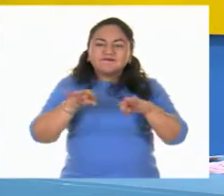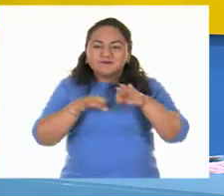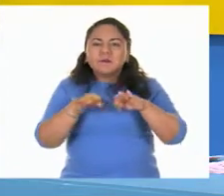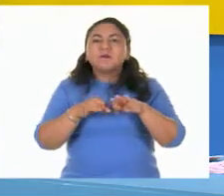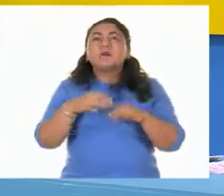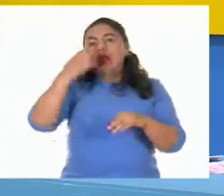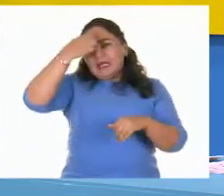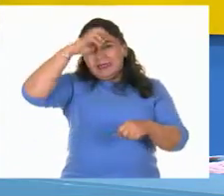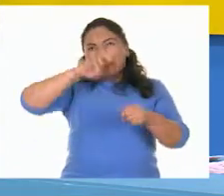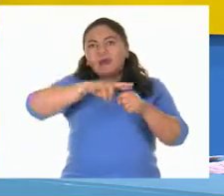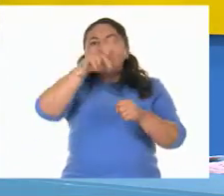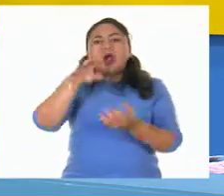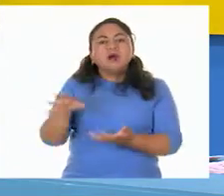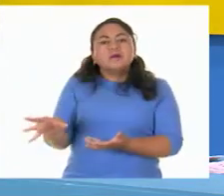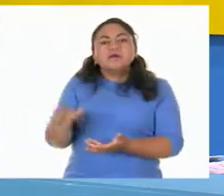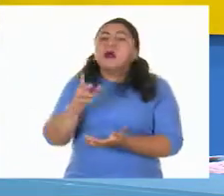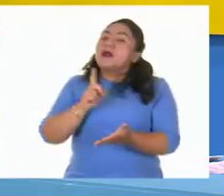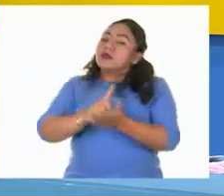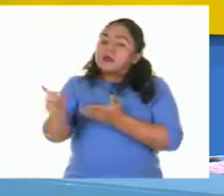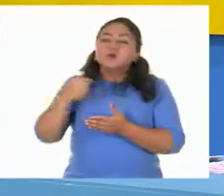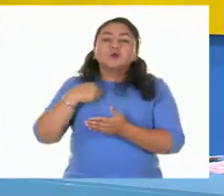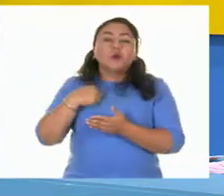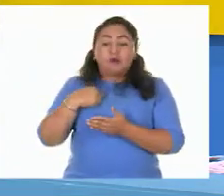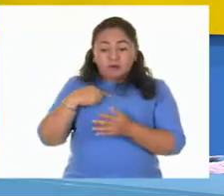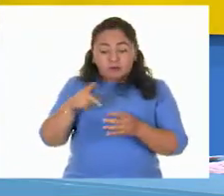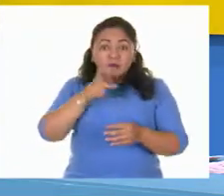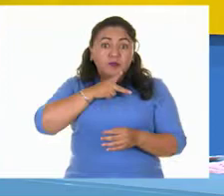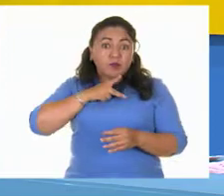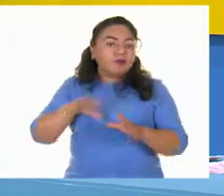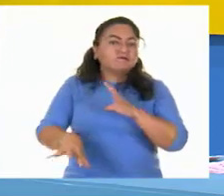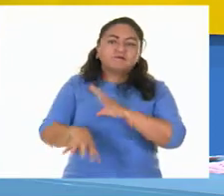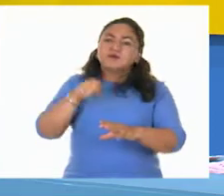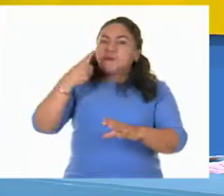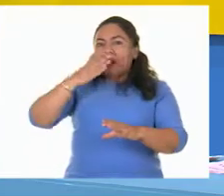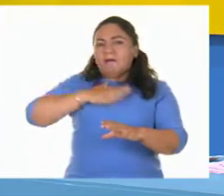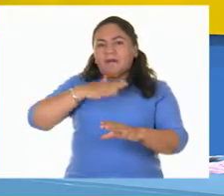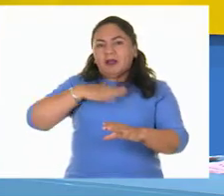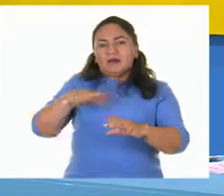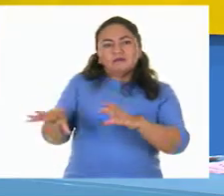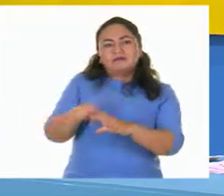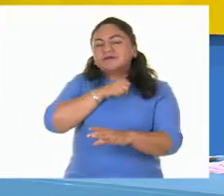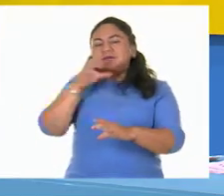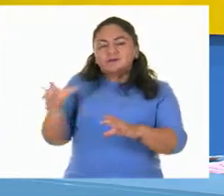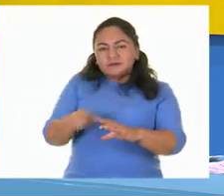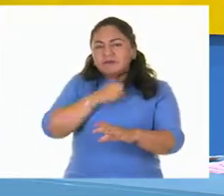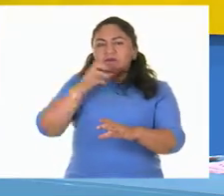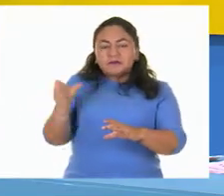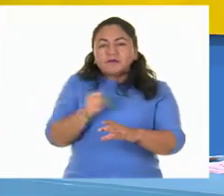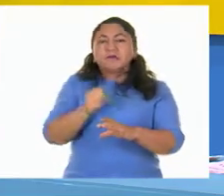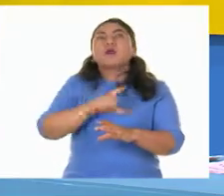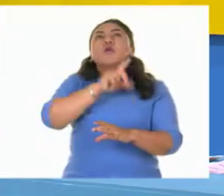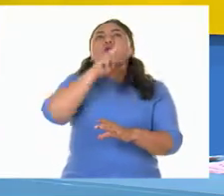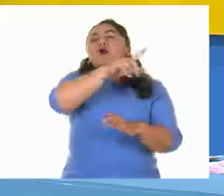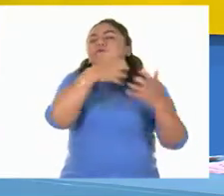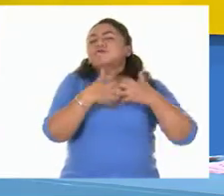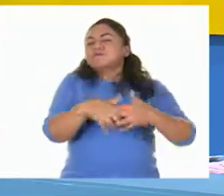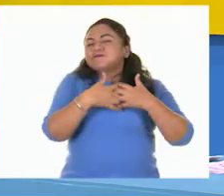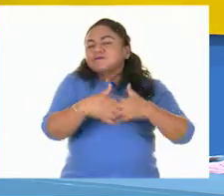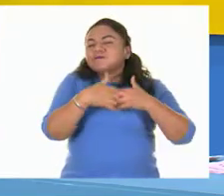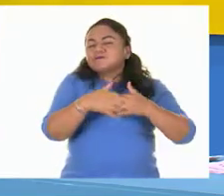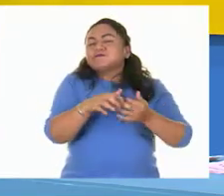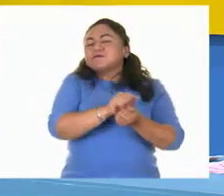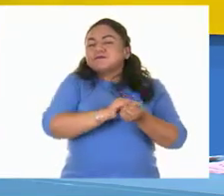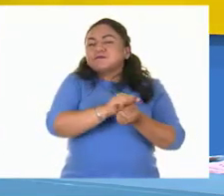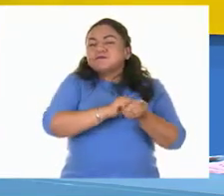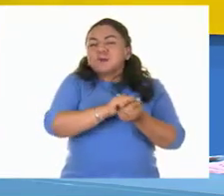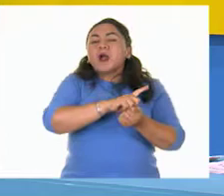empresas extranjeras obtenían el derecho de quedarse con el petróleo que extrajeran, pues después lo que podían hacer era procesarlo,